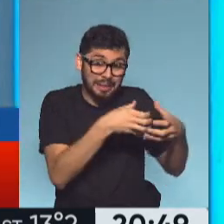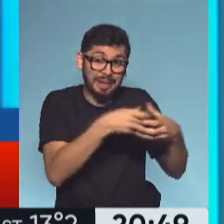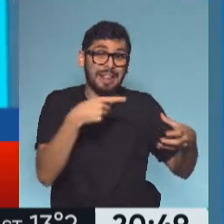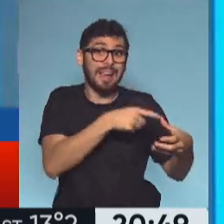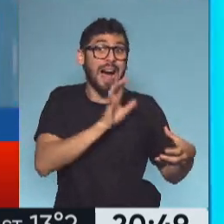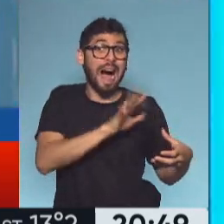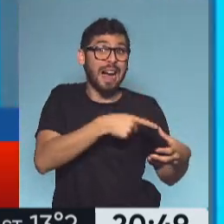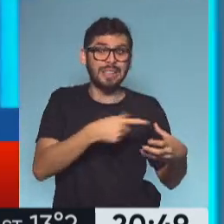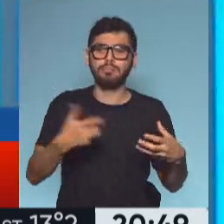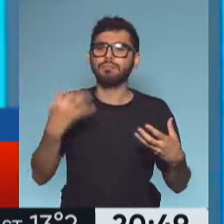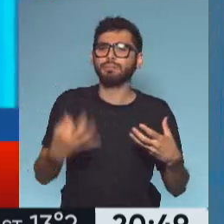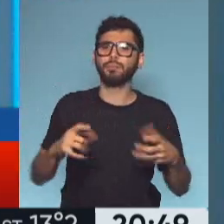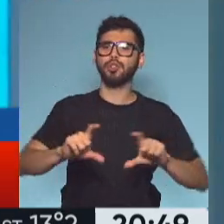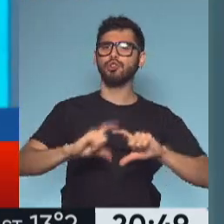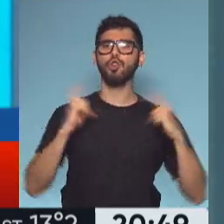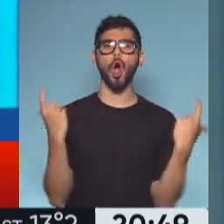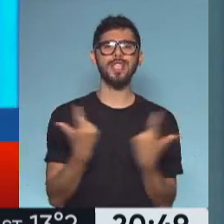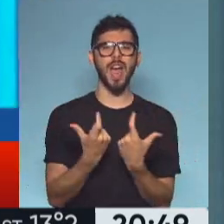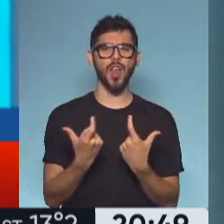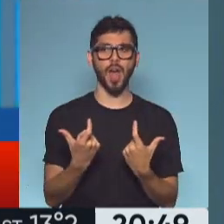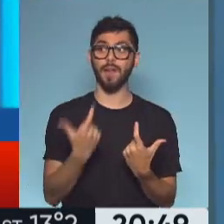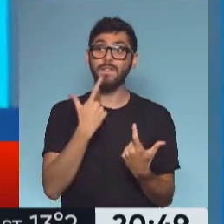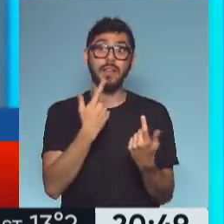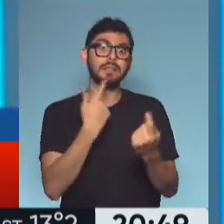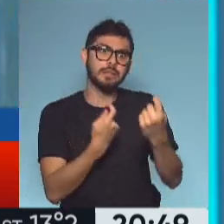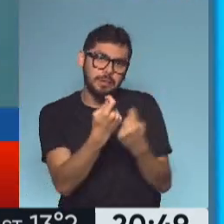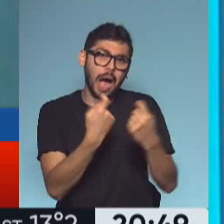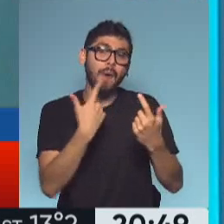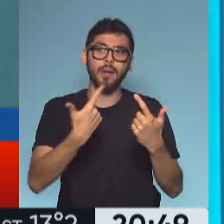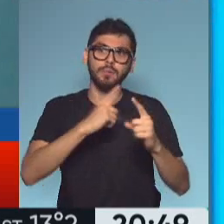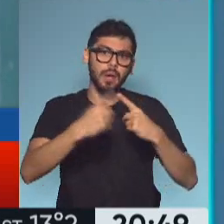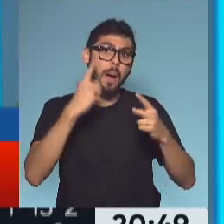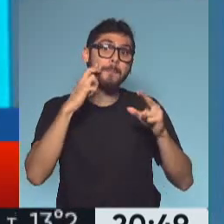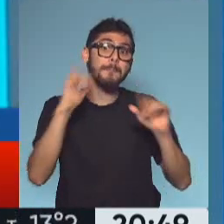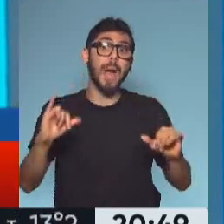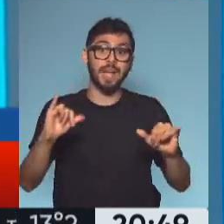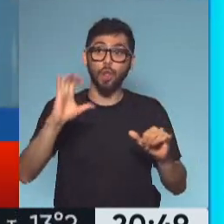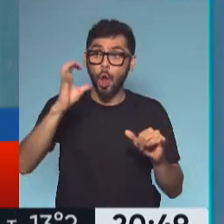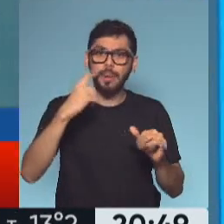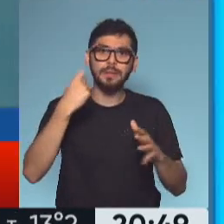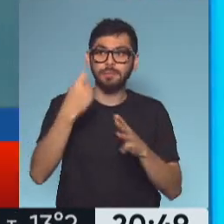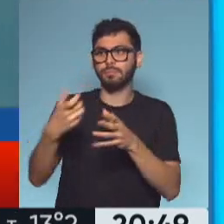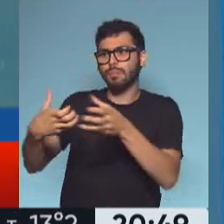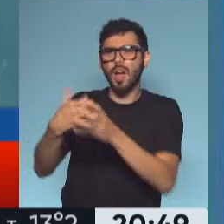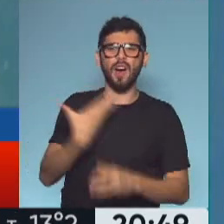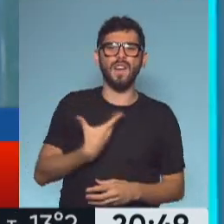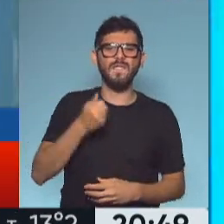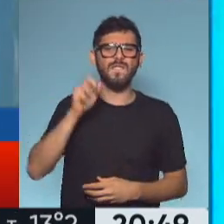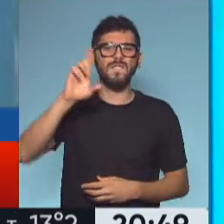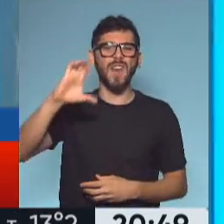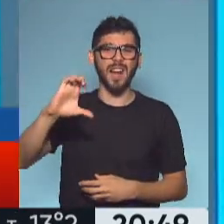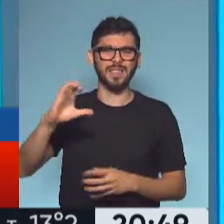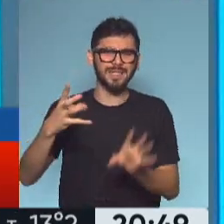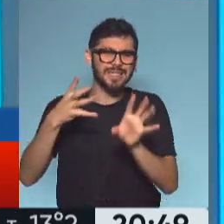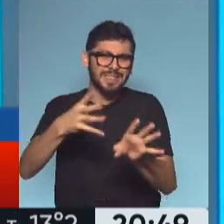en una sociedad donde se está todavía negociando el acuerdo de paz en Colombia con la FARC, con la guerrilla armada,